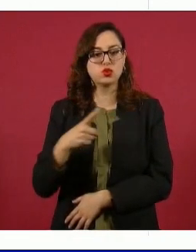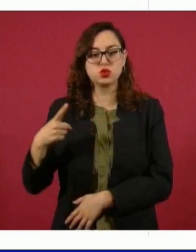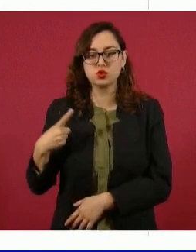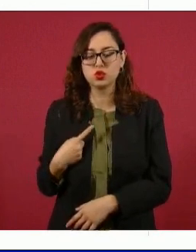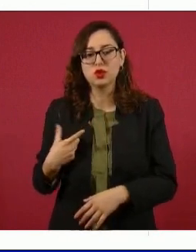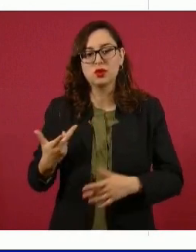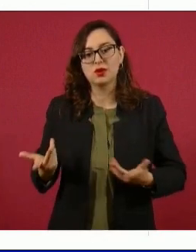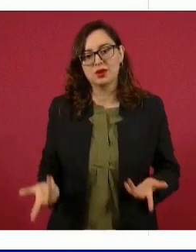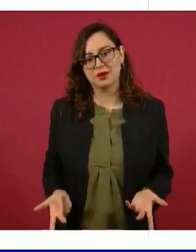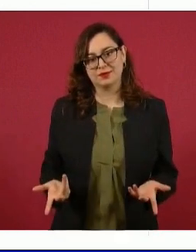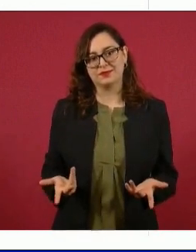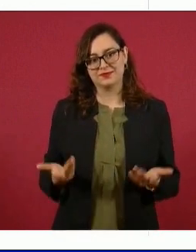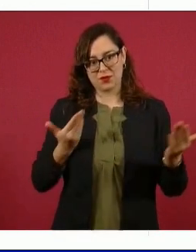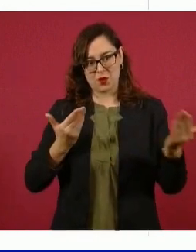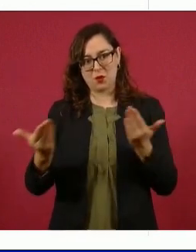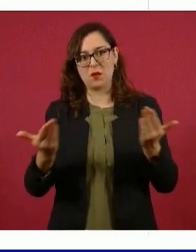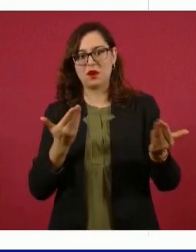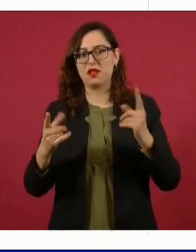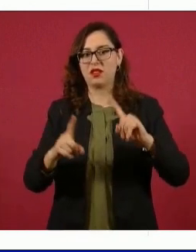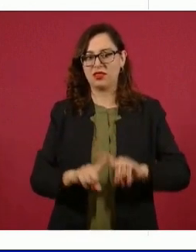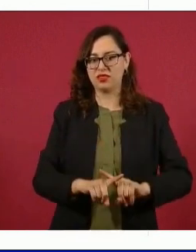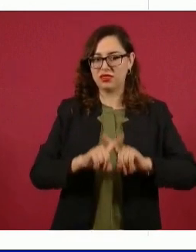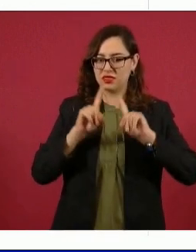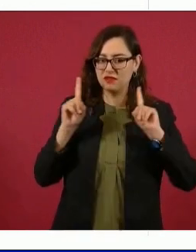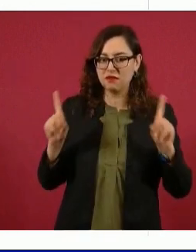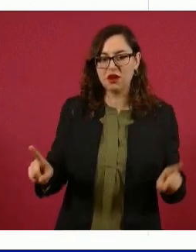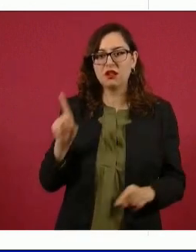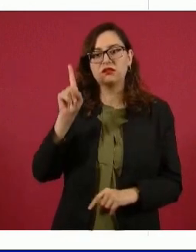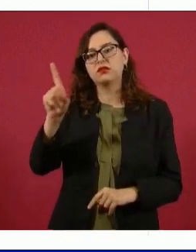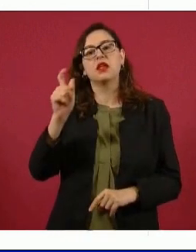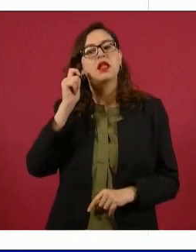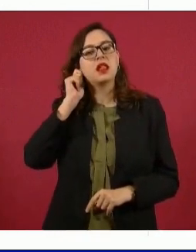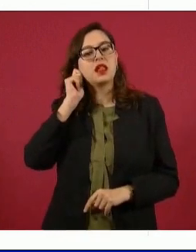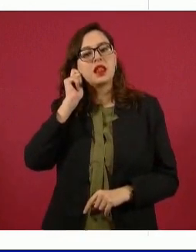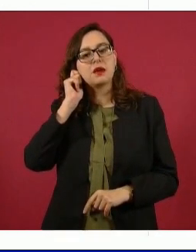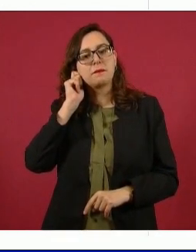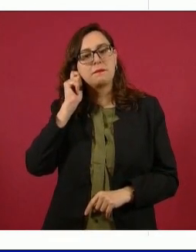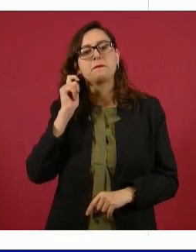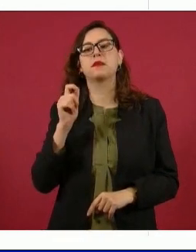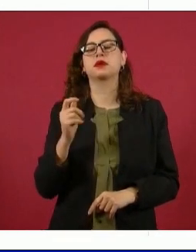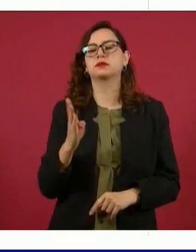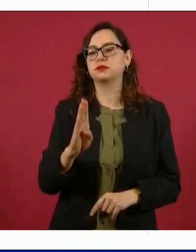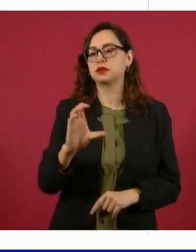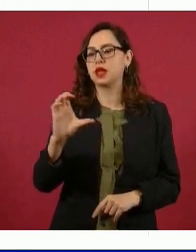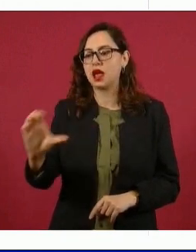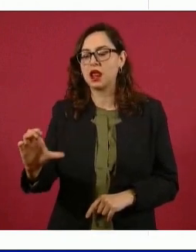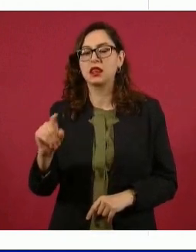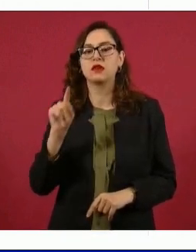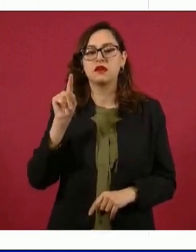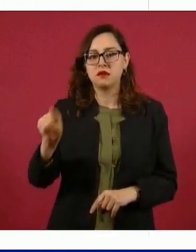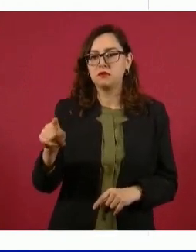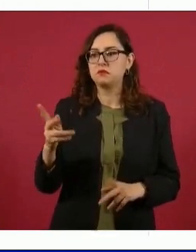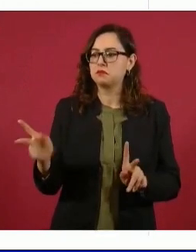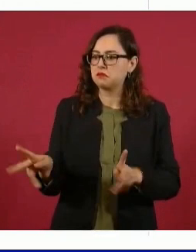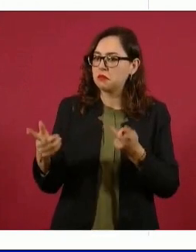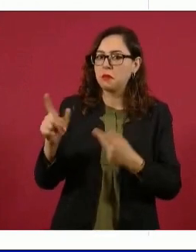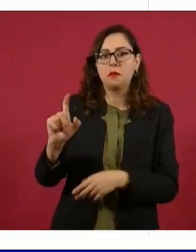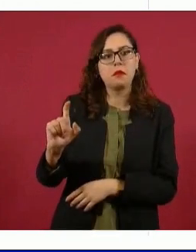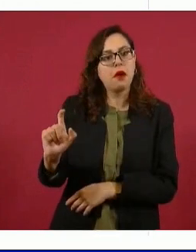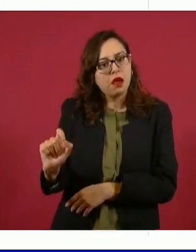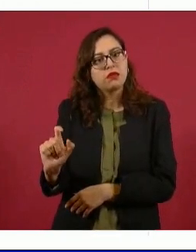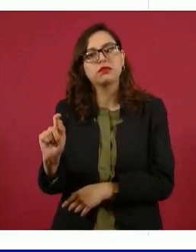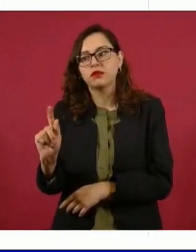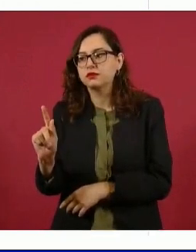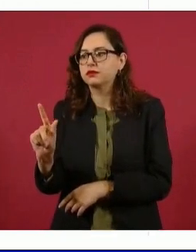es de 18 centavos de franquicia Pemex en La Paz, Baja California, con un precio al público en consecuencia de 20